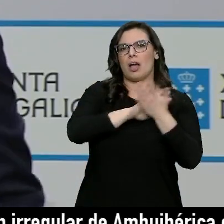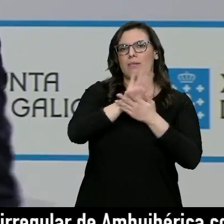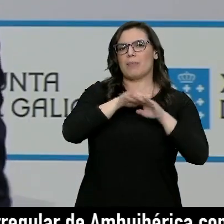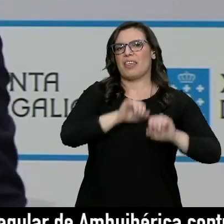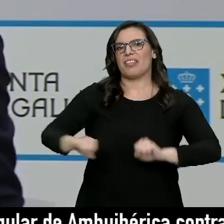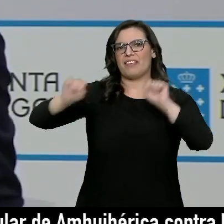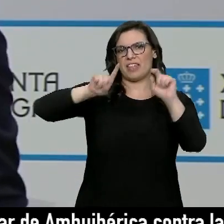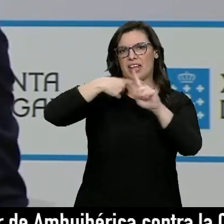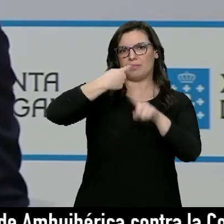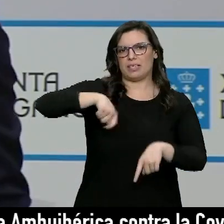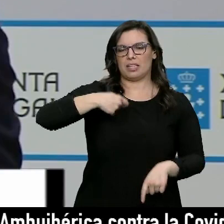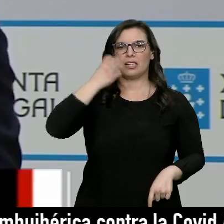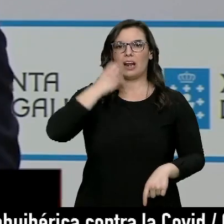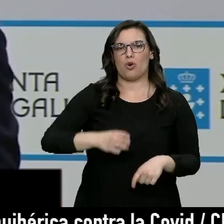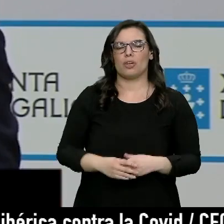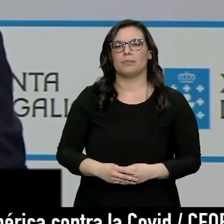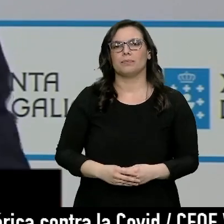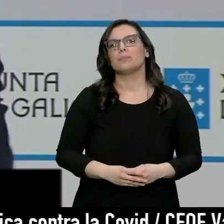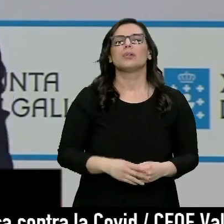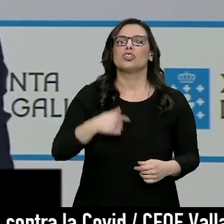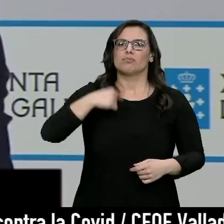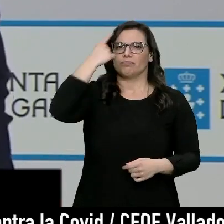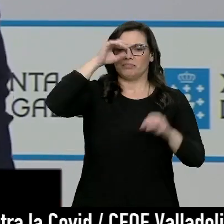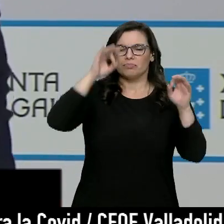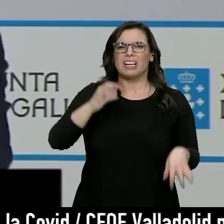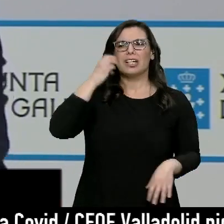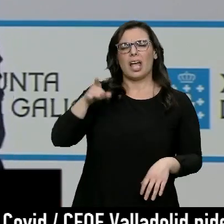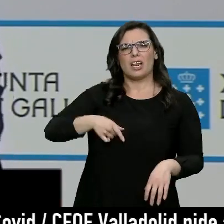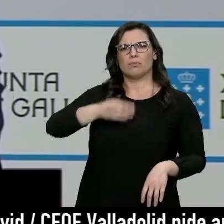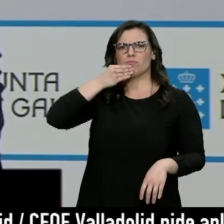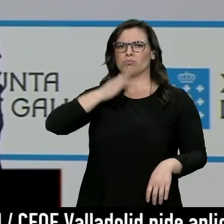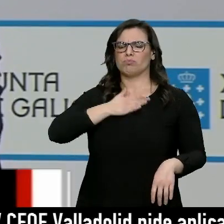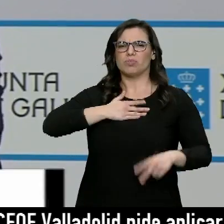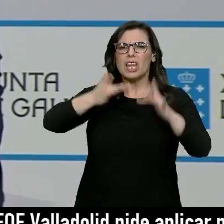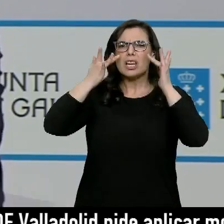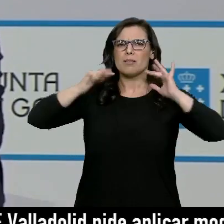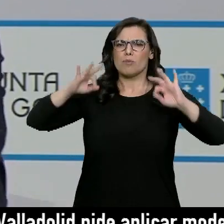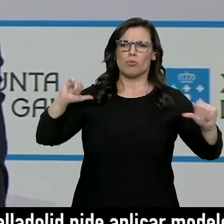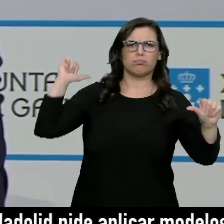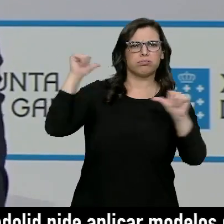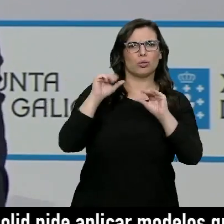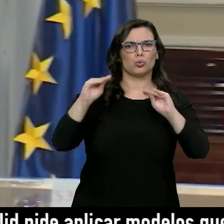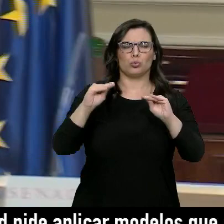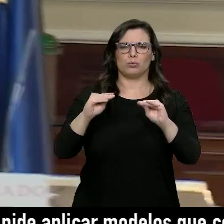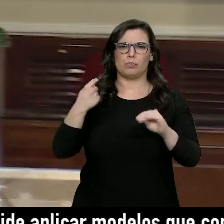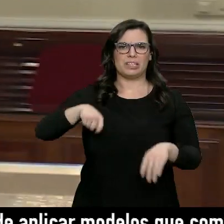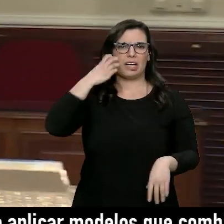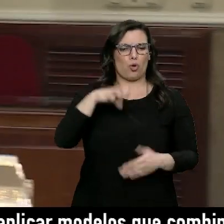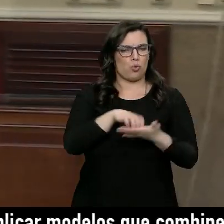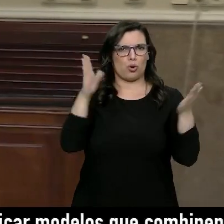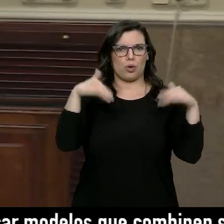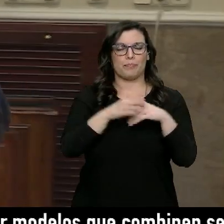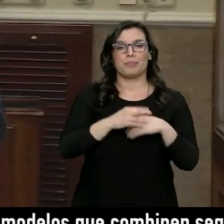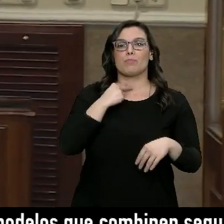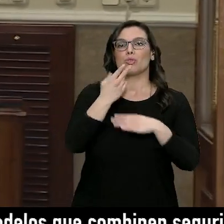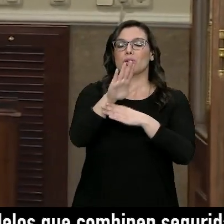Sigo absolutamente convencido de la honorabilidad en toda su carrera política del presidente Rajoy, no tengo dudas. El portavoz popular